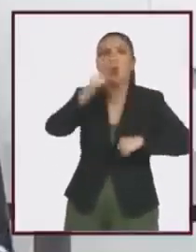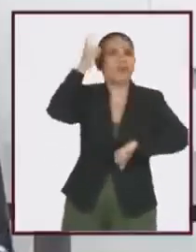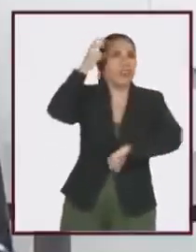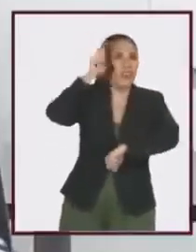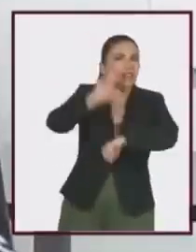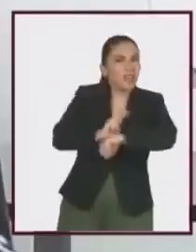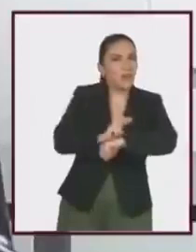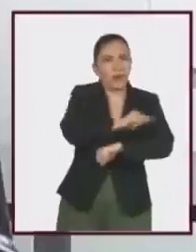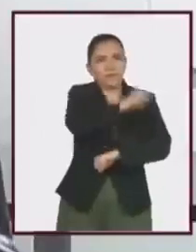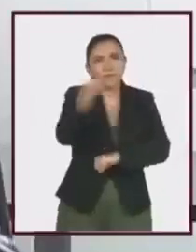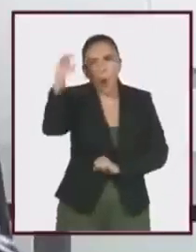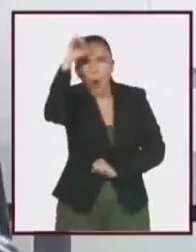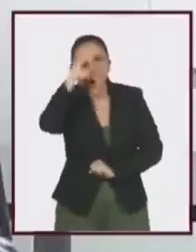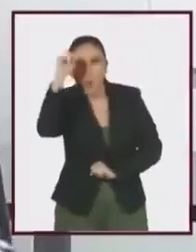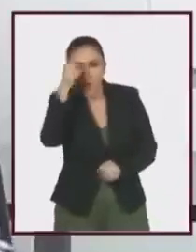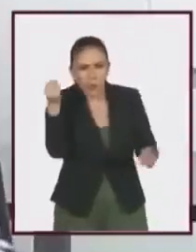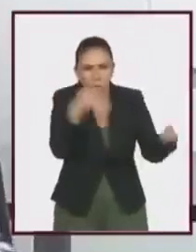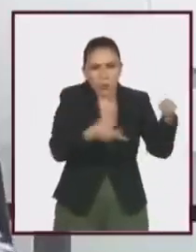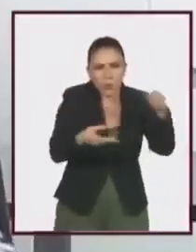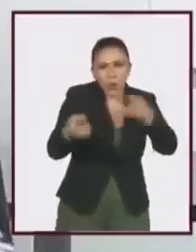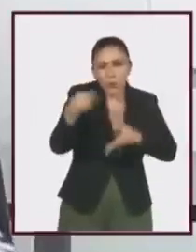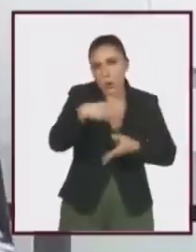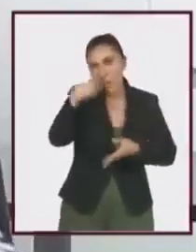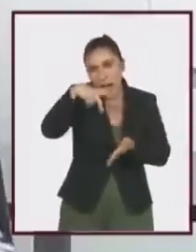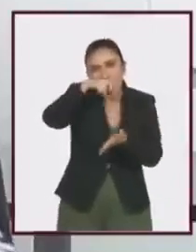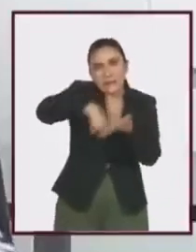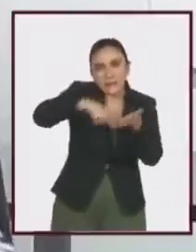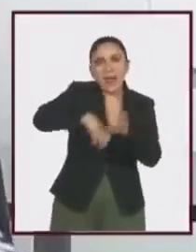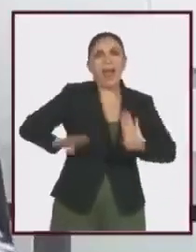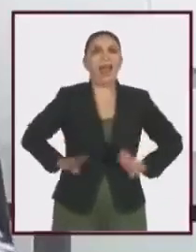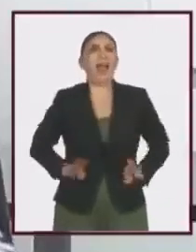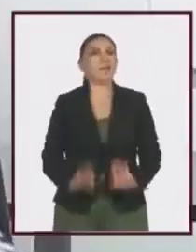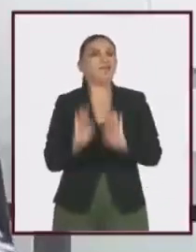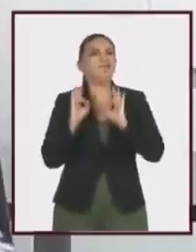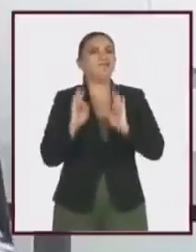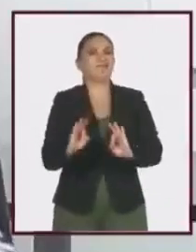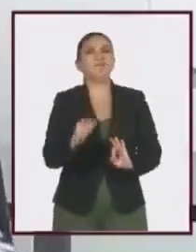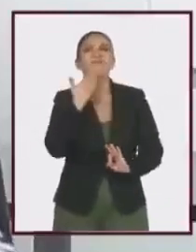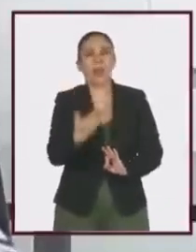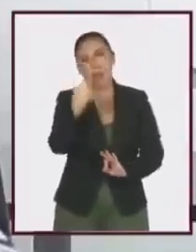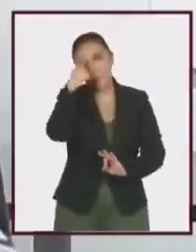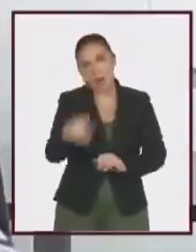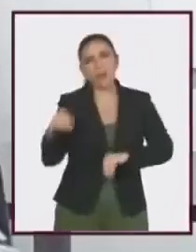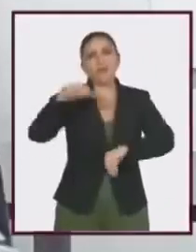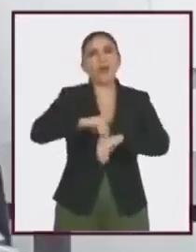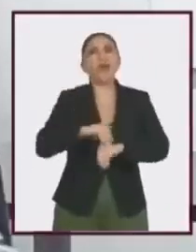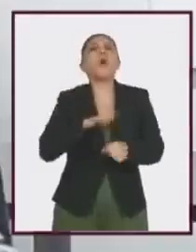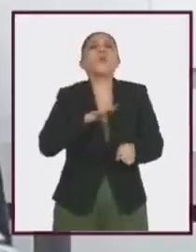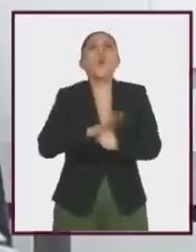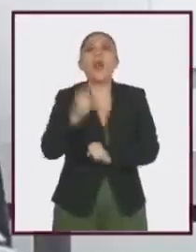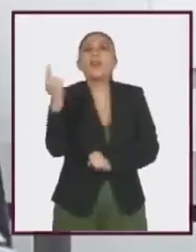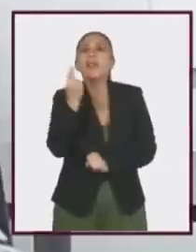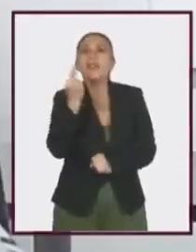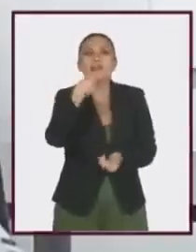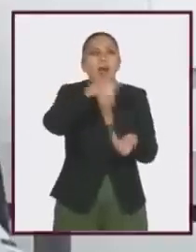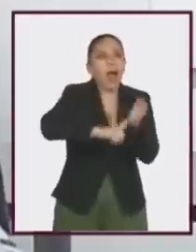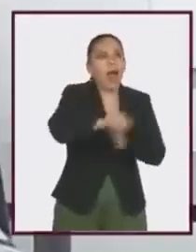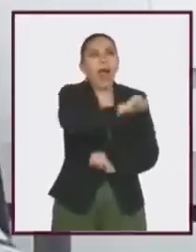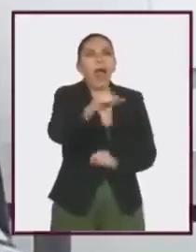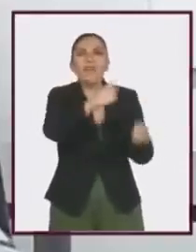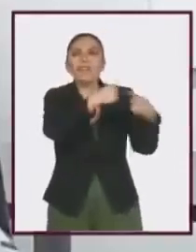las escuelas, para poder hacerlos más pertinentes a las necesidades que se tienen dentro de